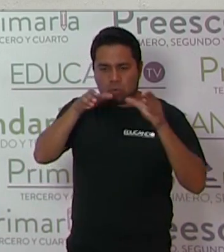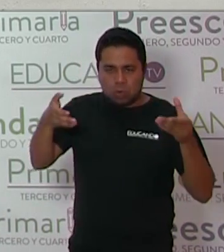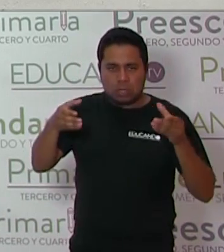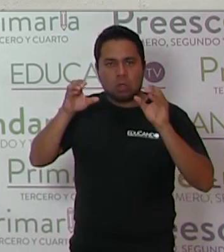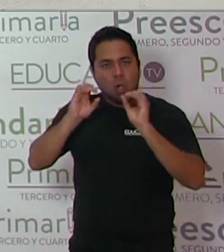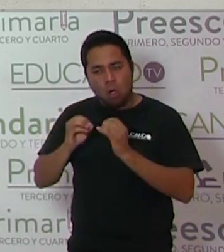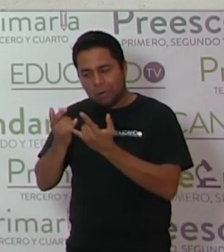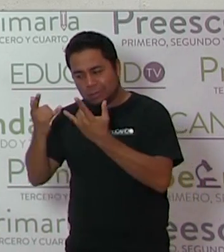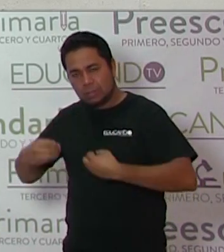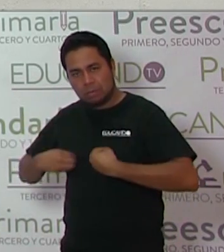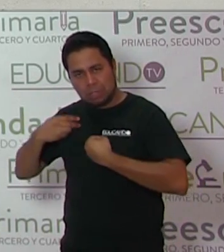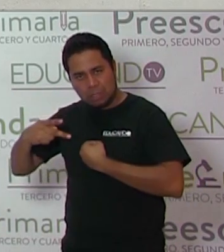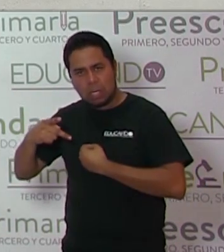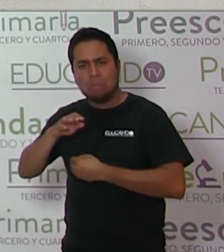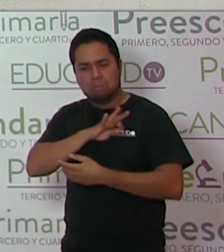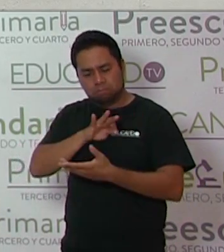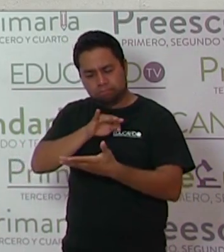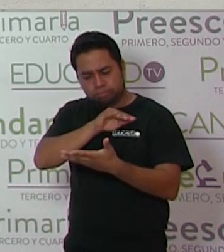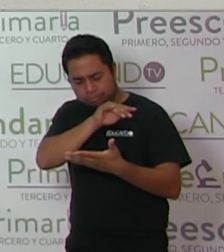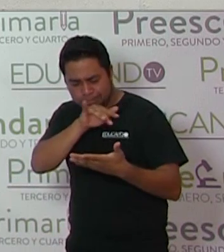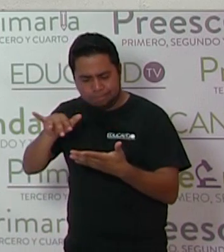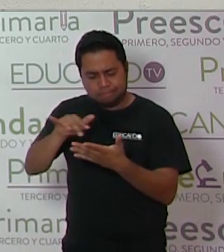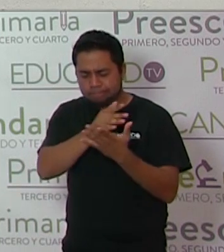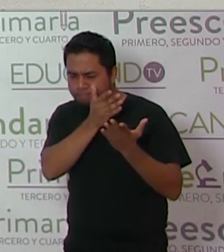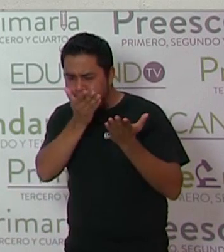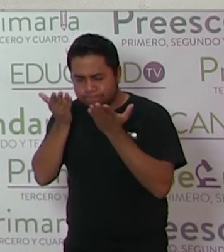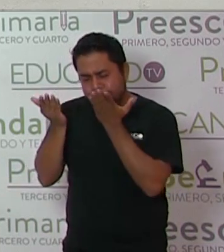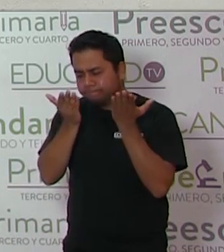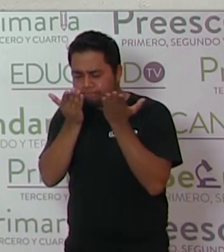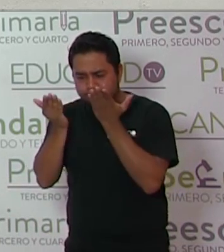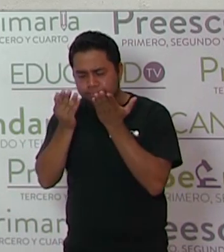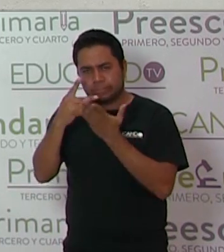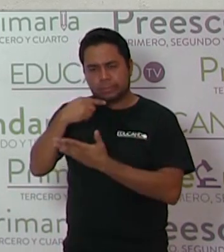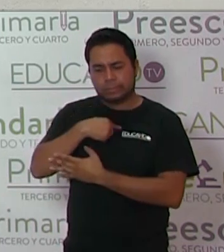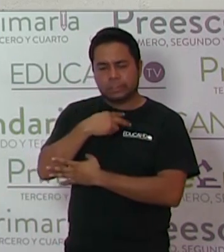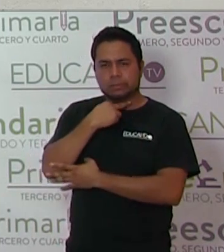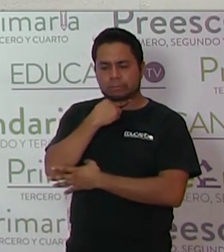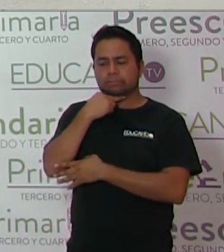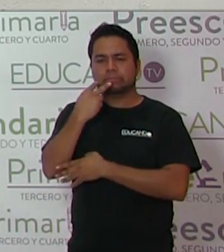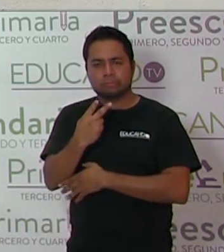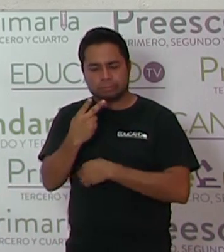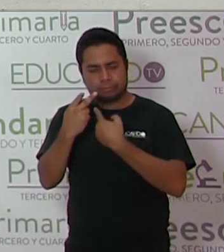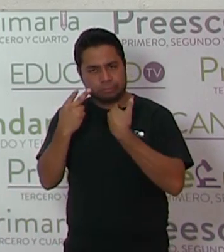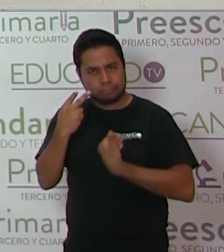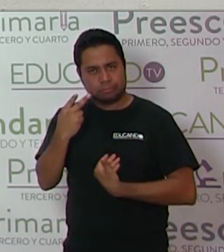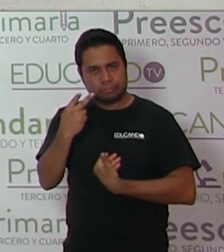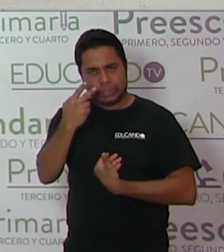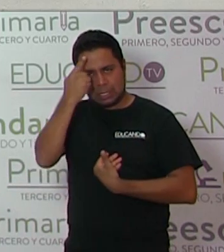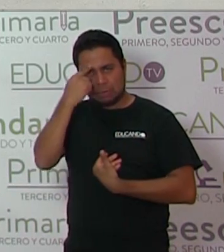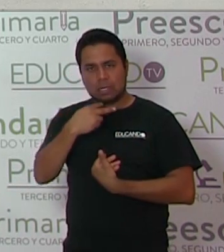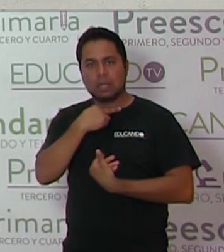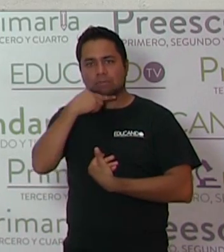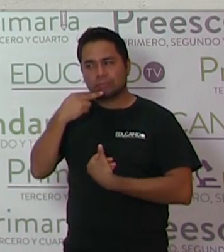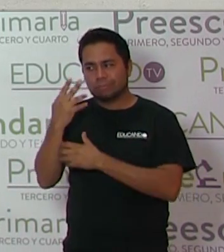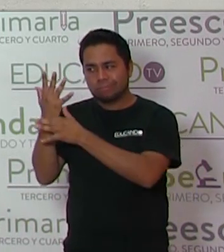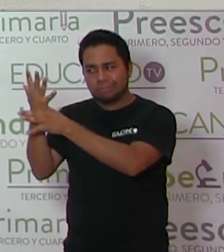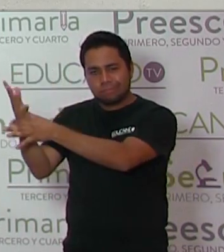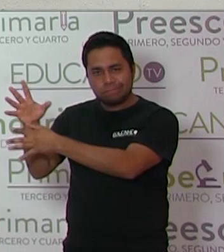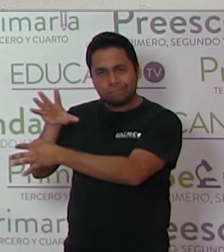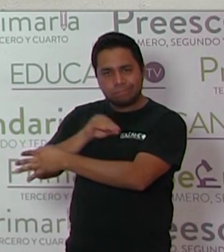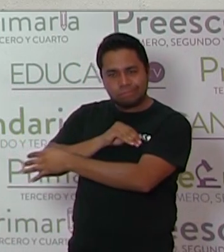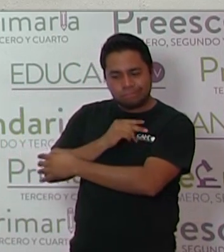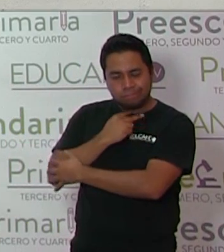una autobiografía y leerla, pero entonces mi voz se convierte en la voz de ese